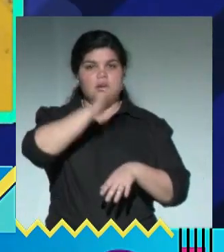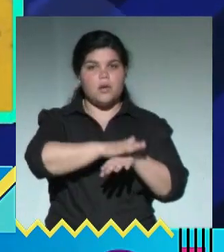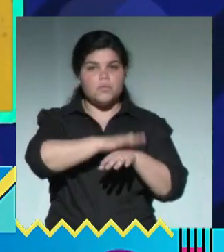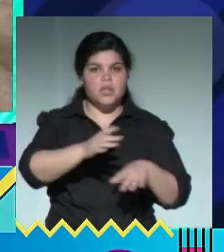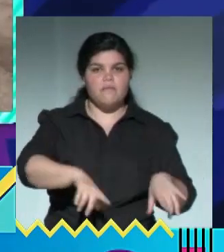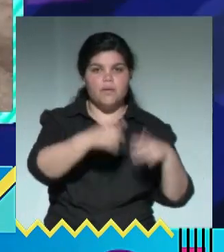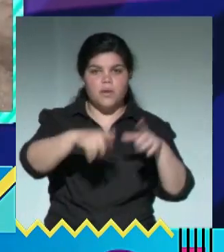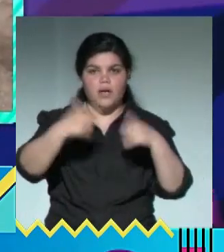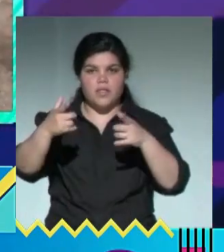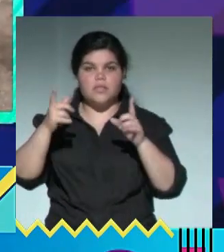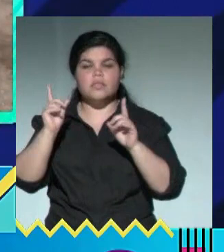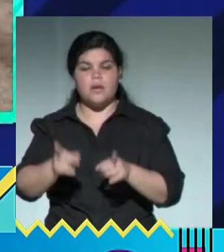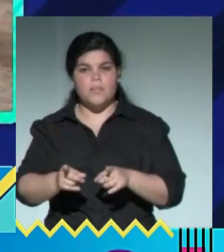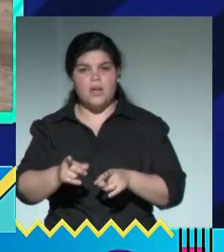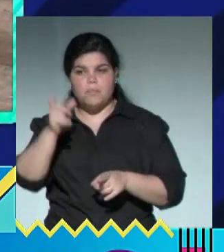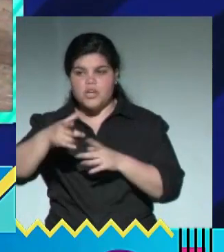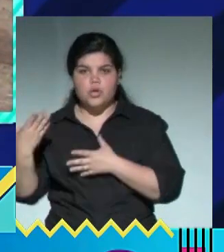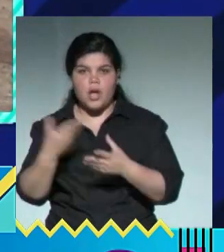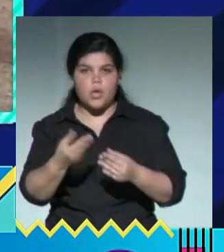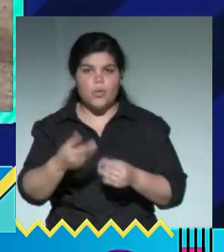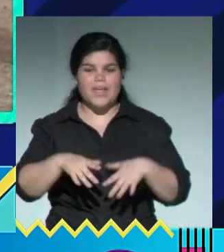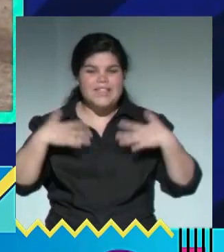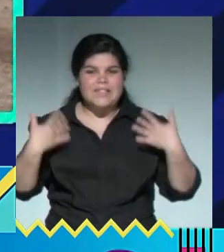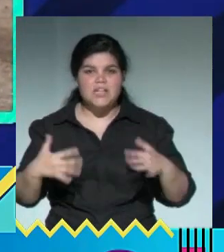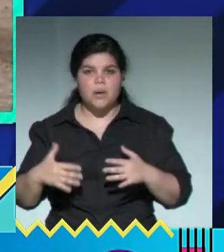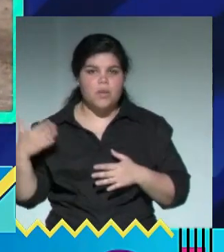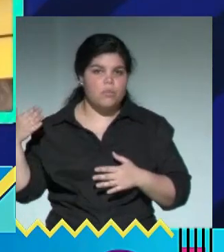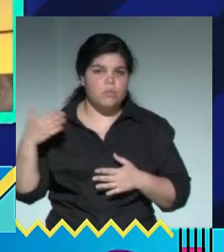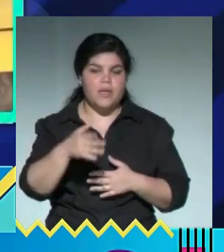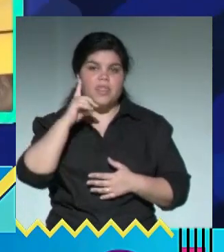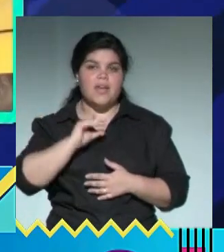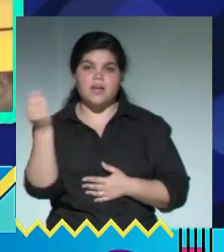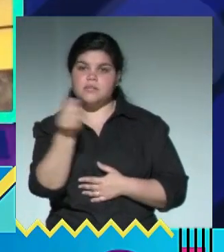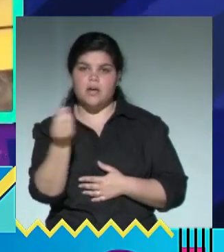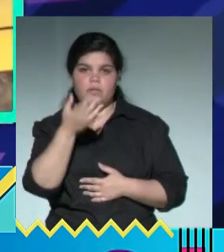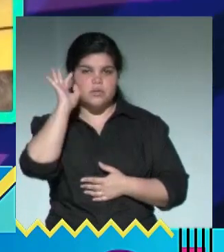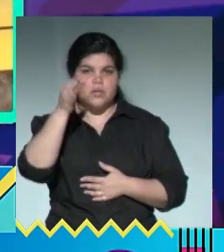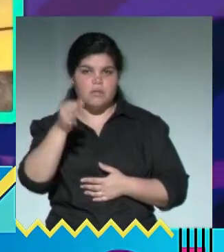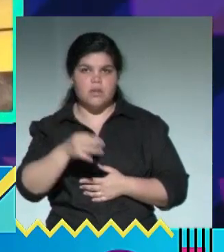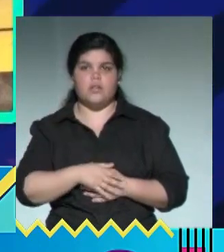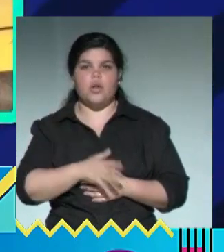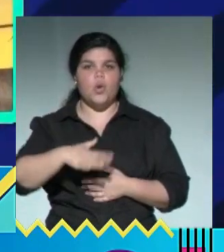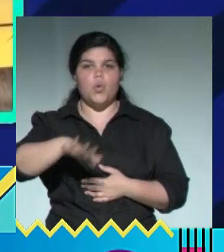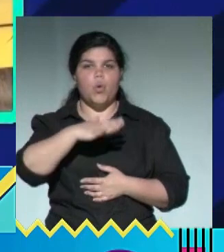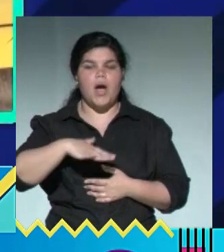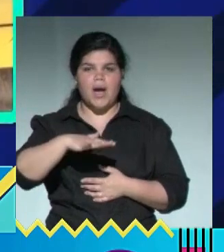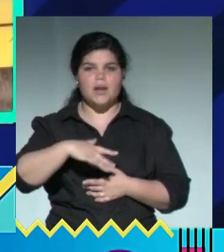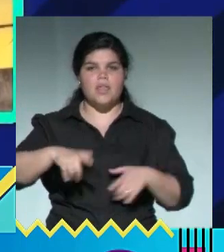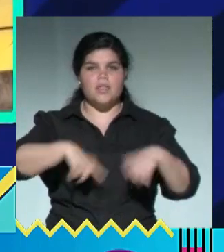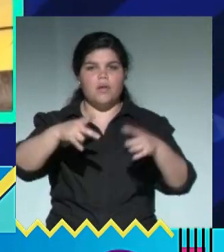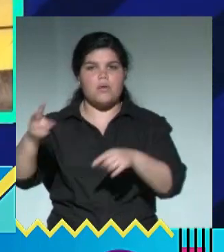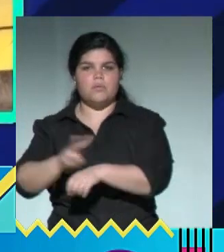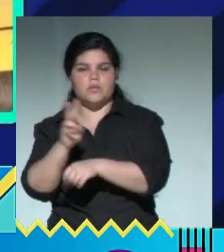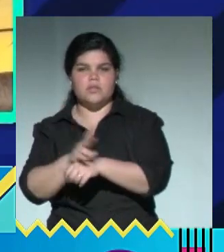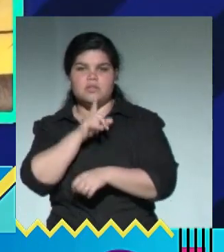provincia. Rápidamente acudieron el día sábado, frente a la situación que estaba planteada, acudieron de distintas reservas de la provincia,